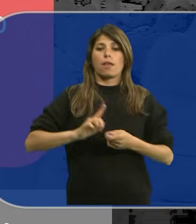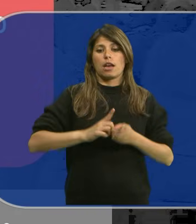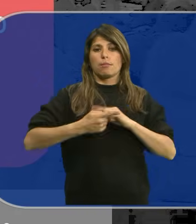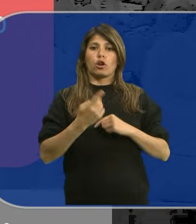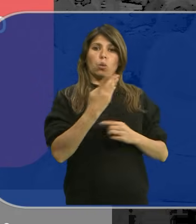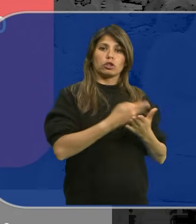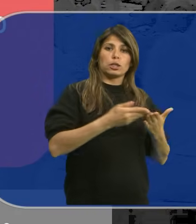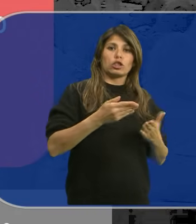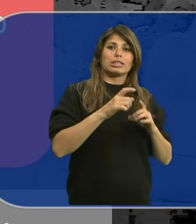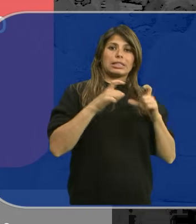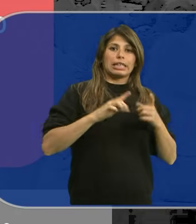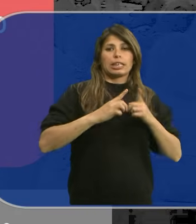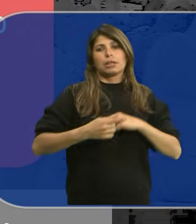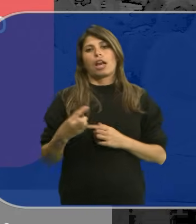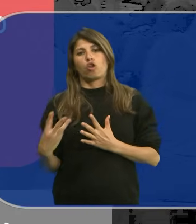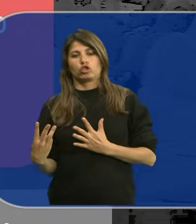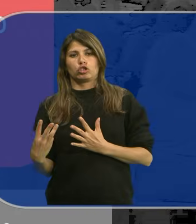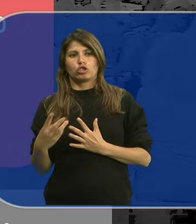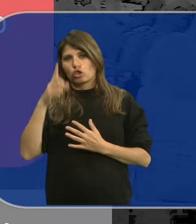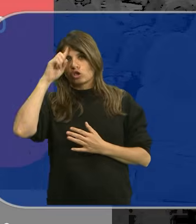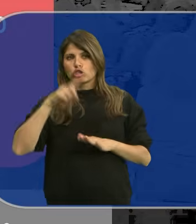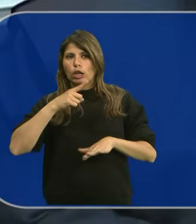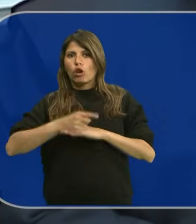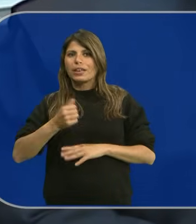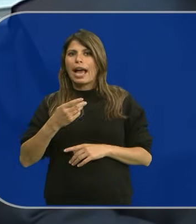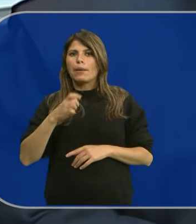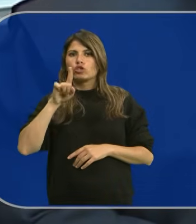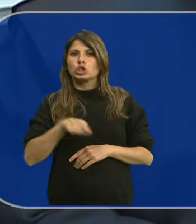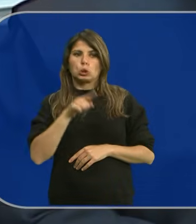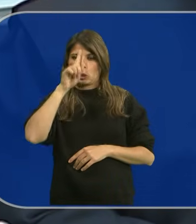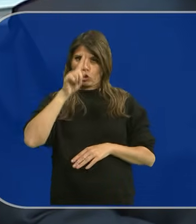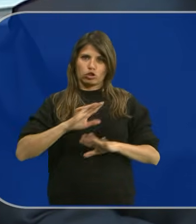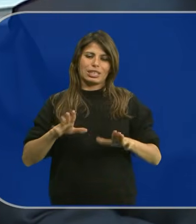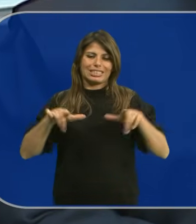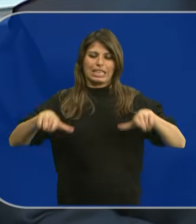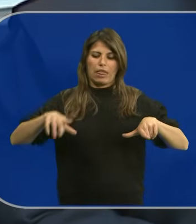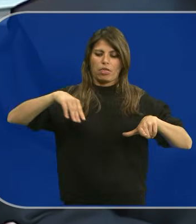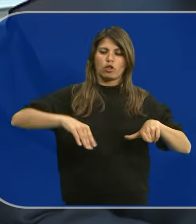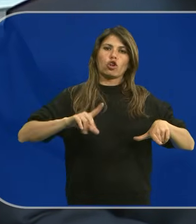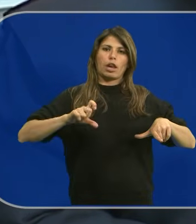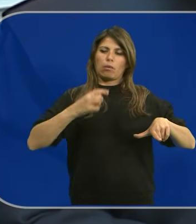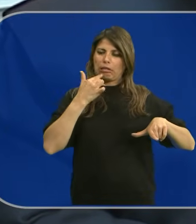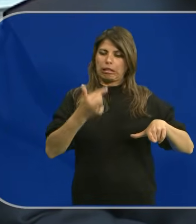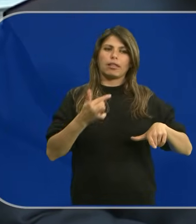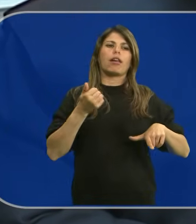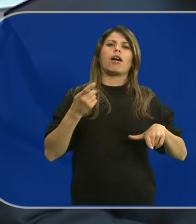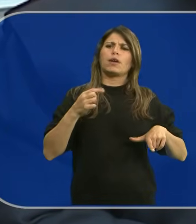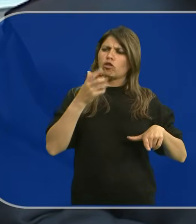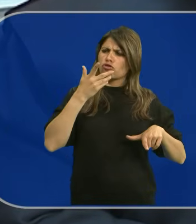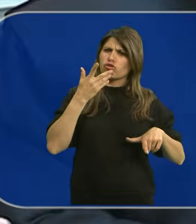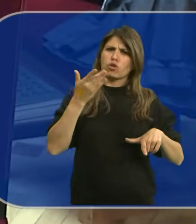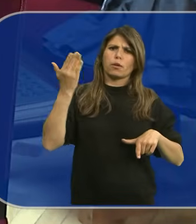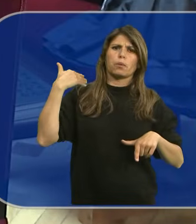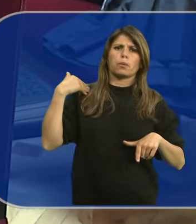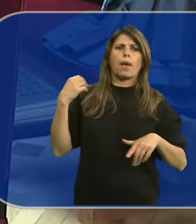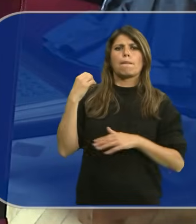de 4 millones de mascarillas a 8. No sé si esta orden fue de Ábalos. En el interior de la sala, Claudia Montes ha afirmado que conoció a Ábalos durante un